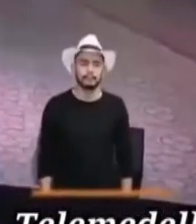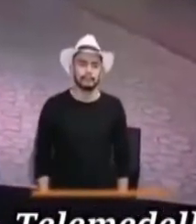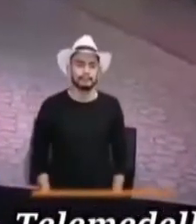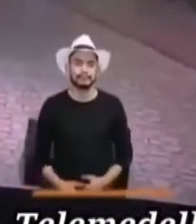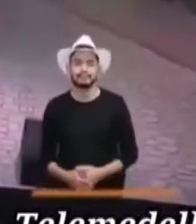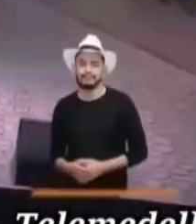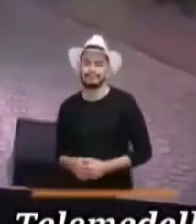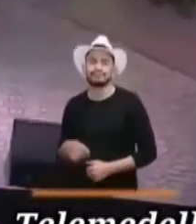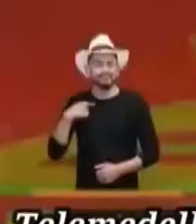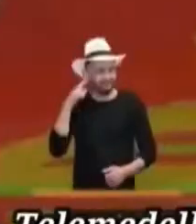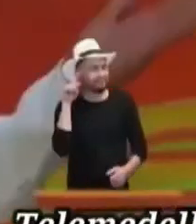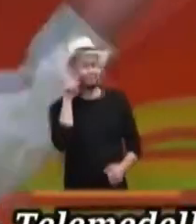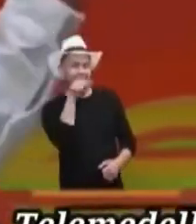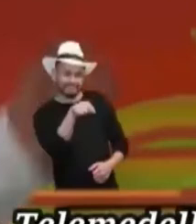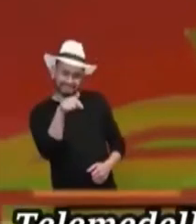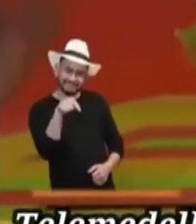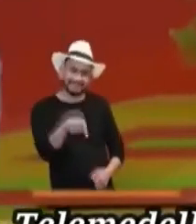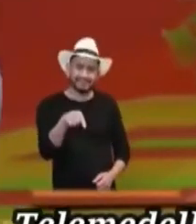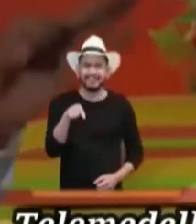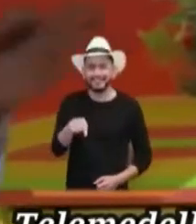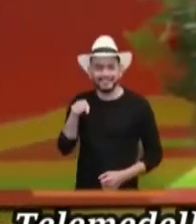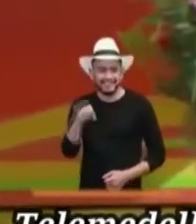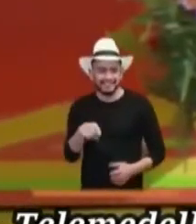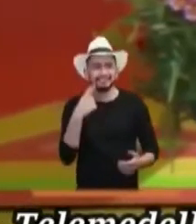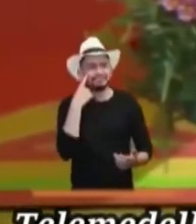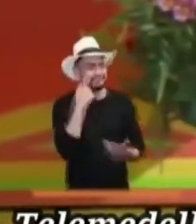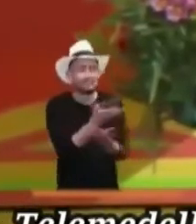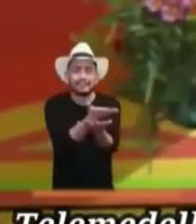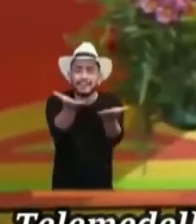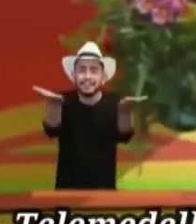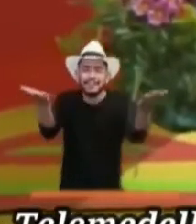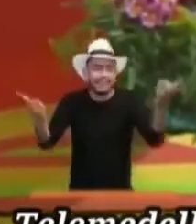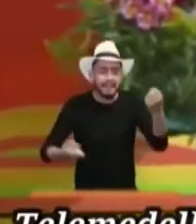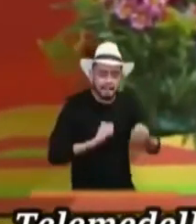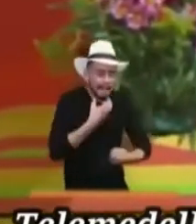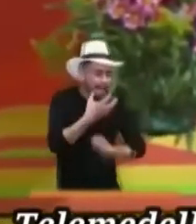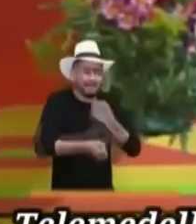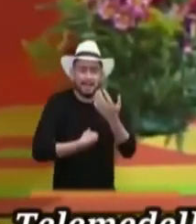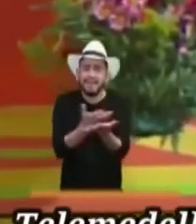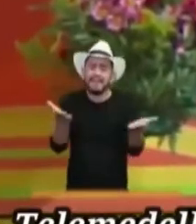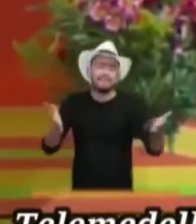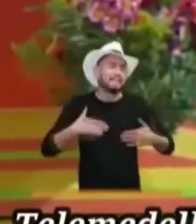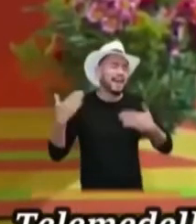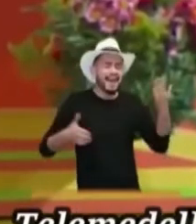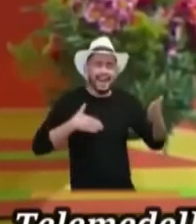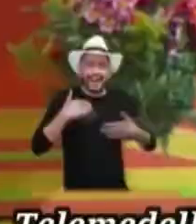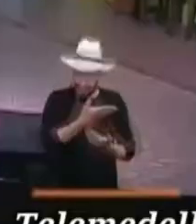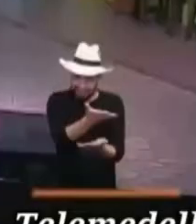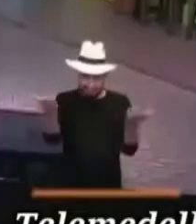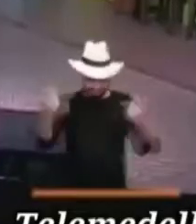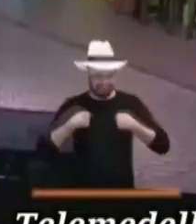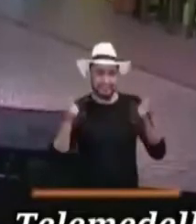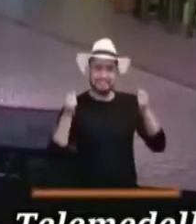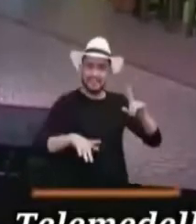Únicamente a exigirme, voy a complacerlos a ustedes y también a divertirme.